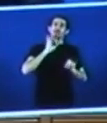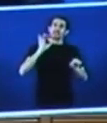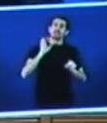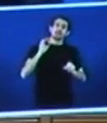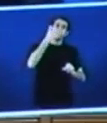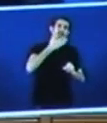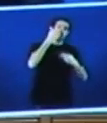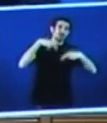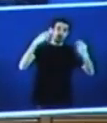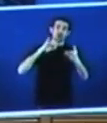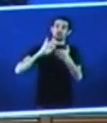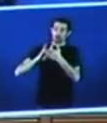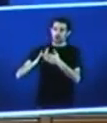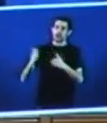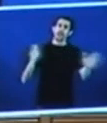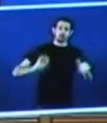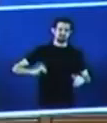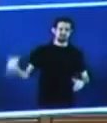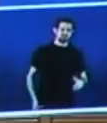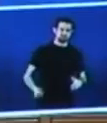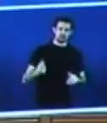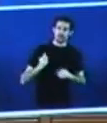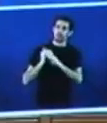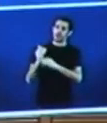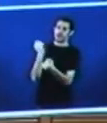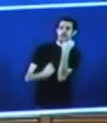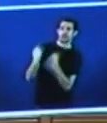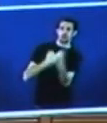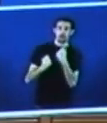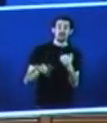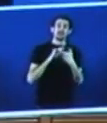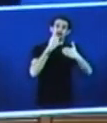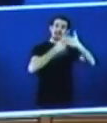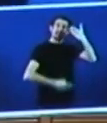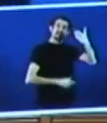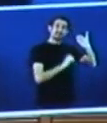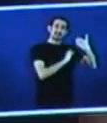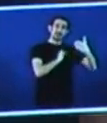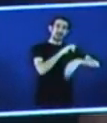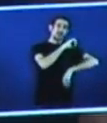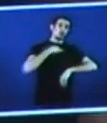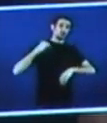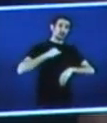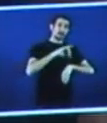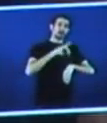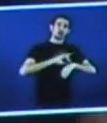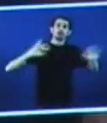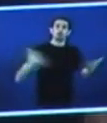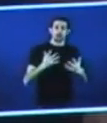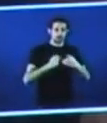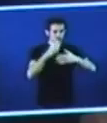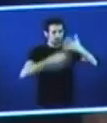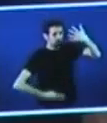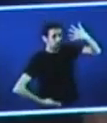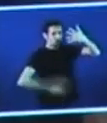plena bonanza económica. Tenemos menos lista de espera en patologías urgentes que en toda la historia del Servicio Galego de Salud. Y